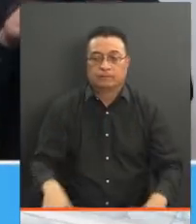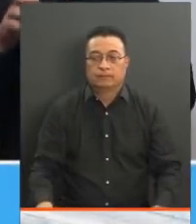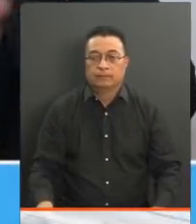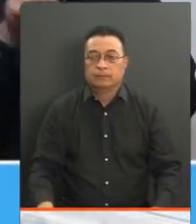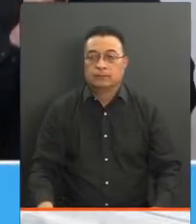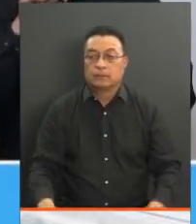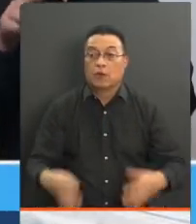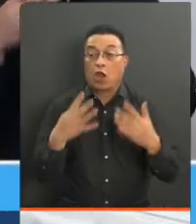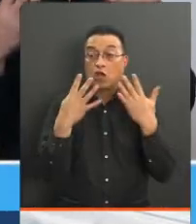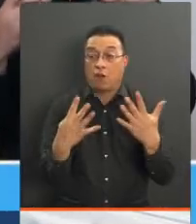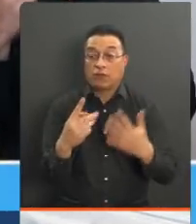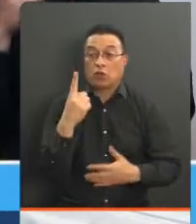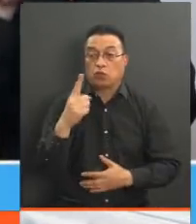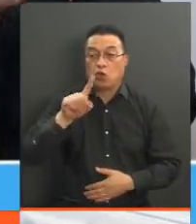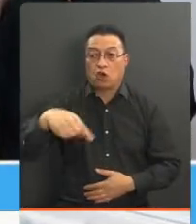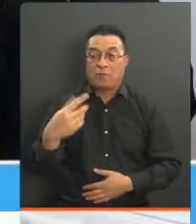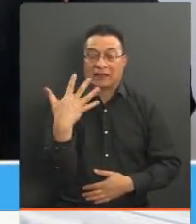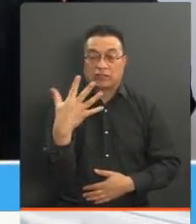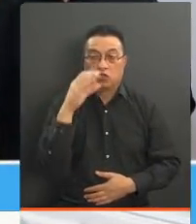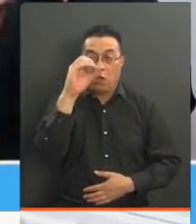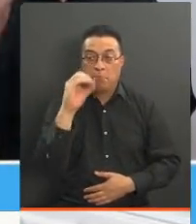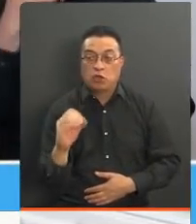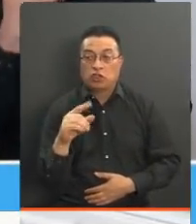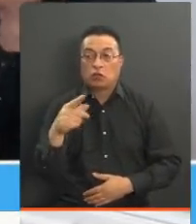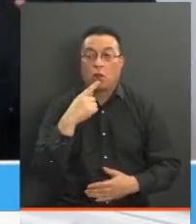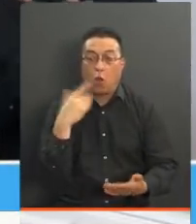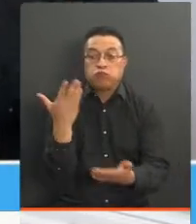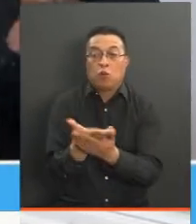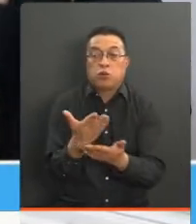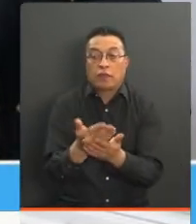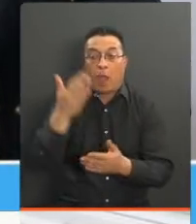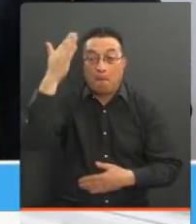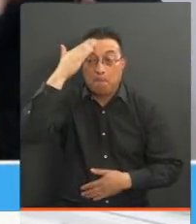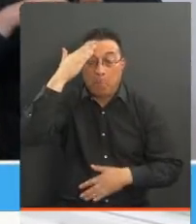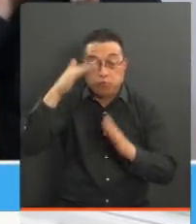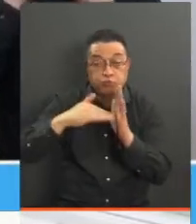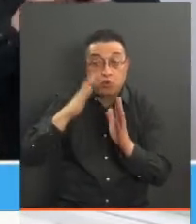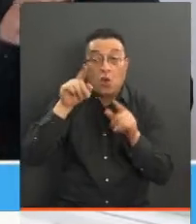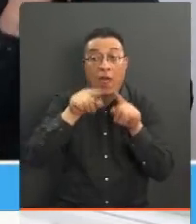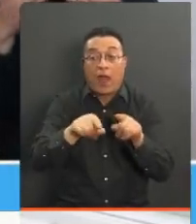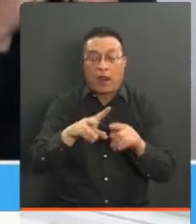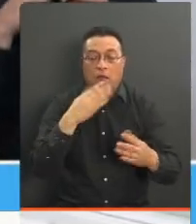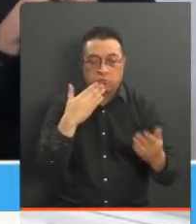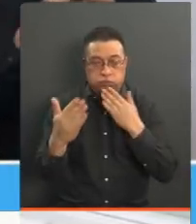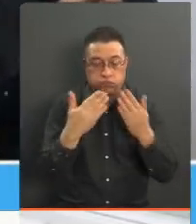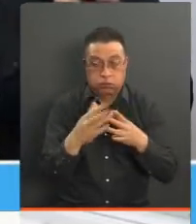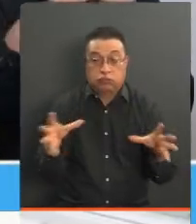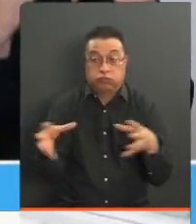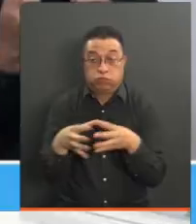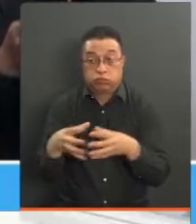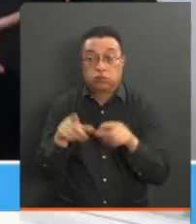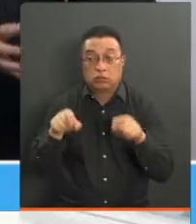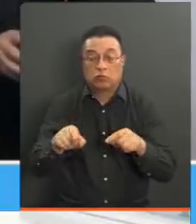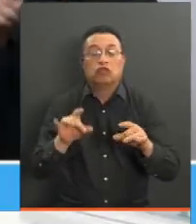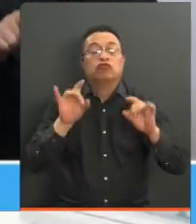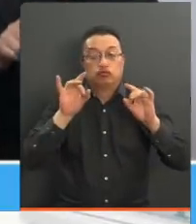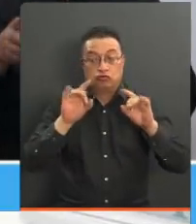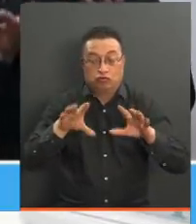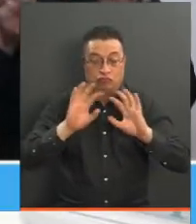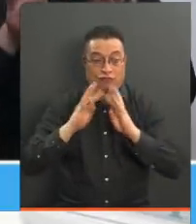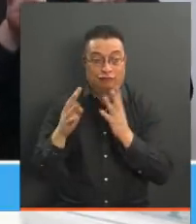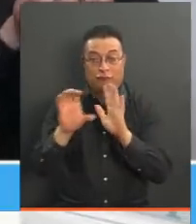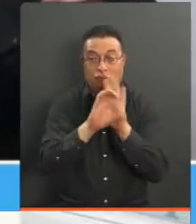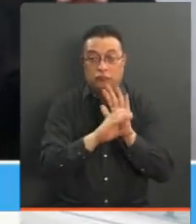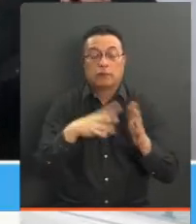El 91,5% de las propuestas populares que han sido discutidas por este órgano constituyente